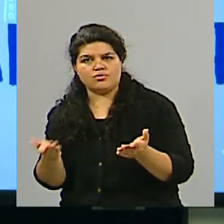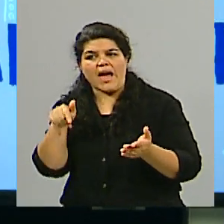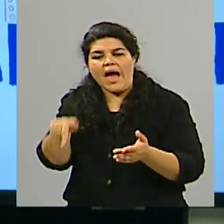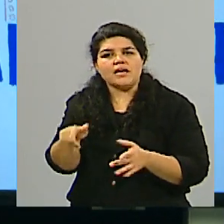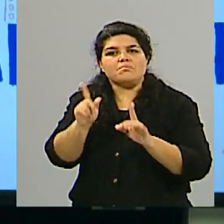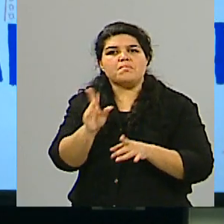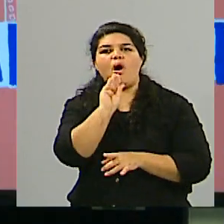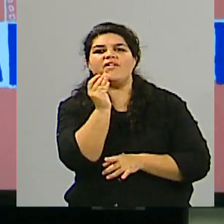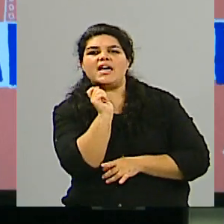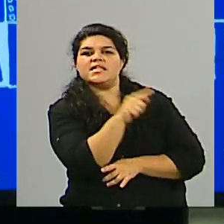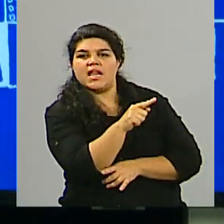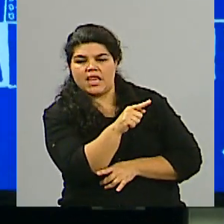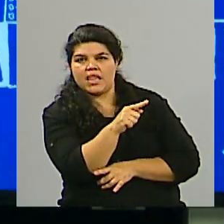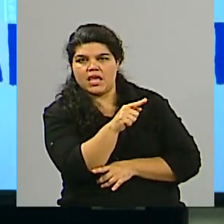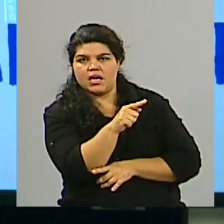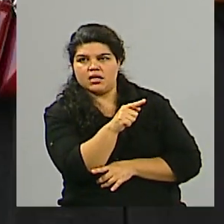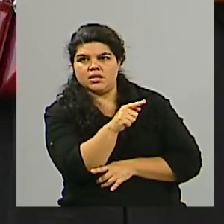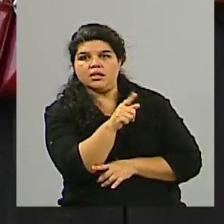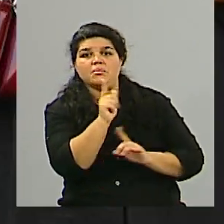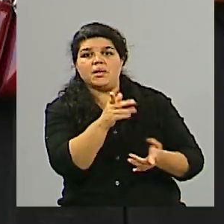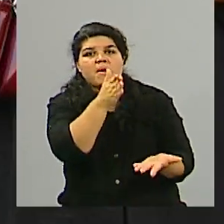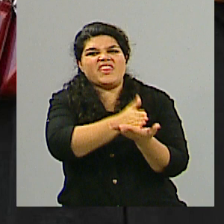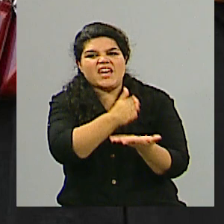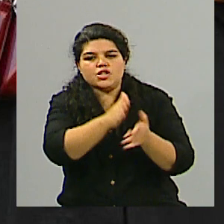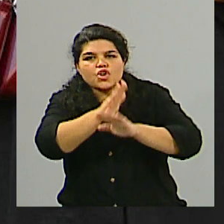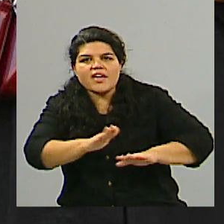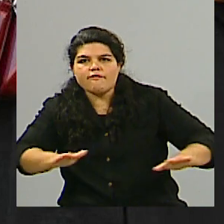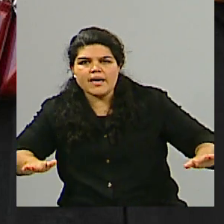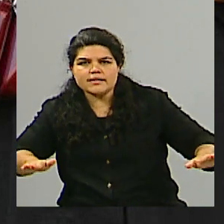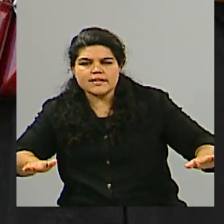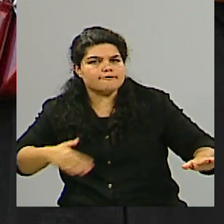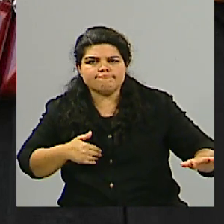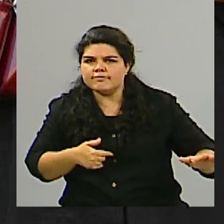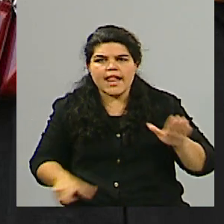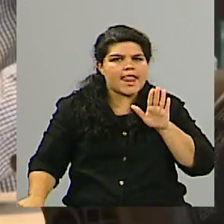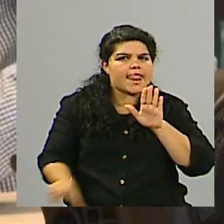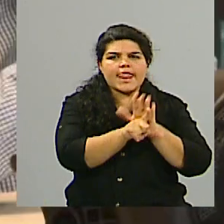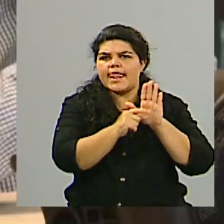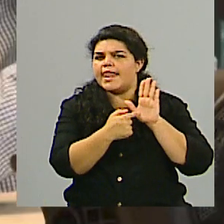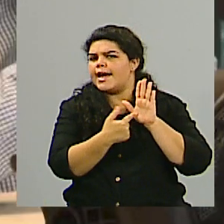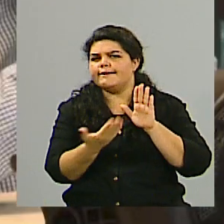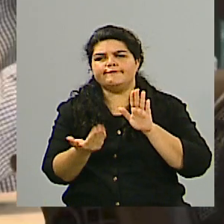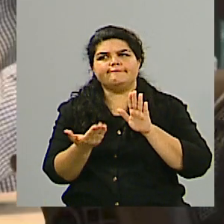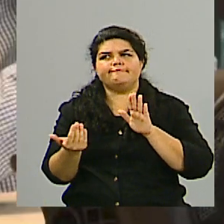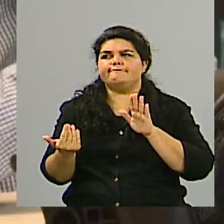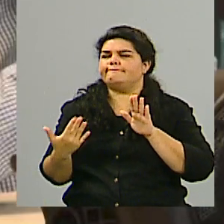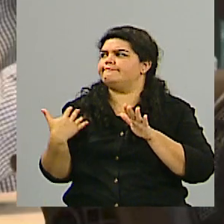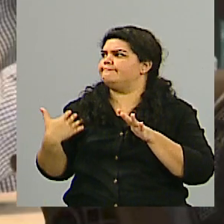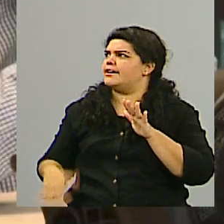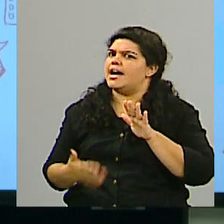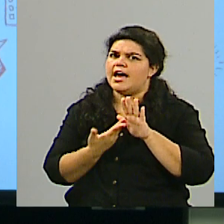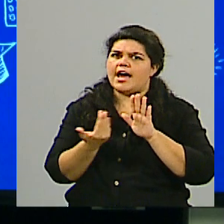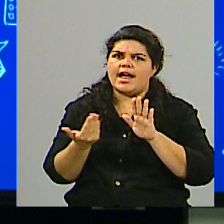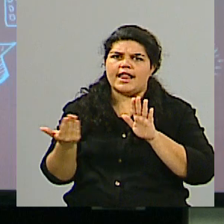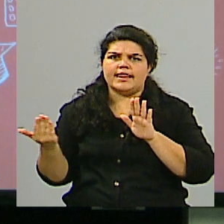jurídico brasilero, en términos de protección de los derechos de las infancias, era muy vasto. Y toda esa vastedad, ateniéndonos al principio de